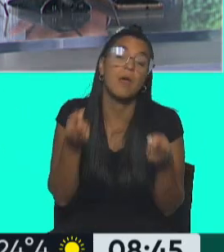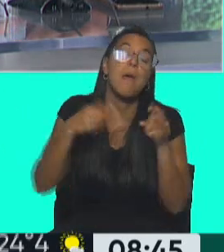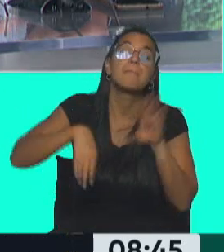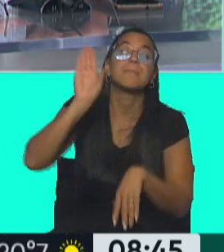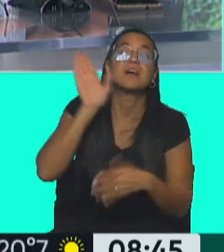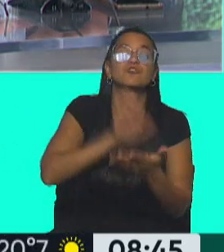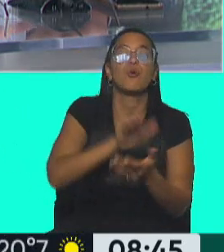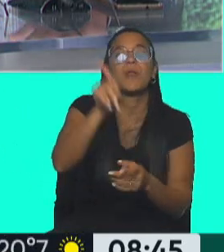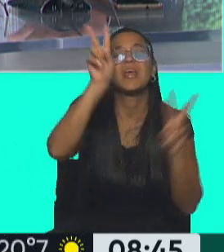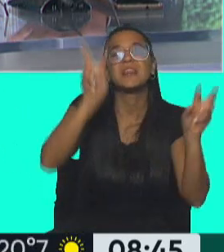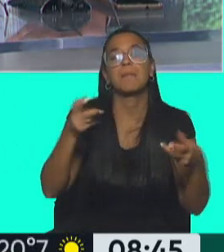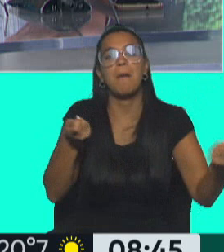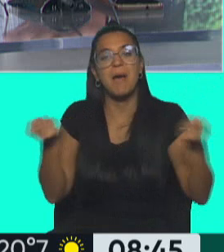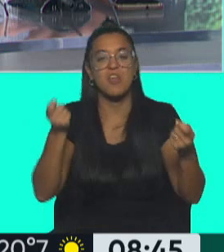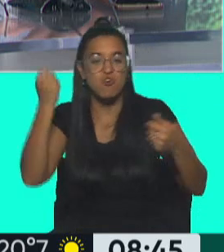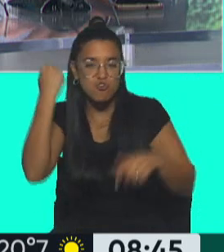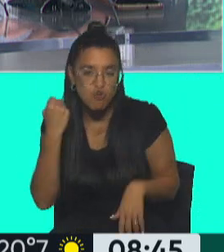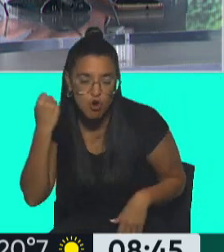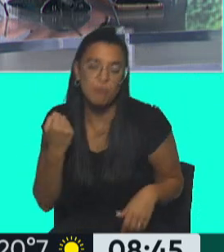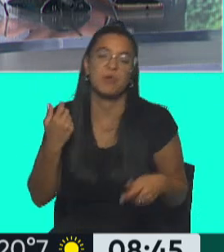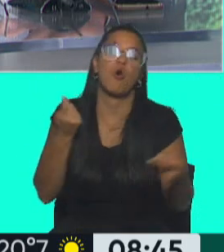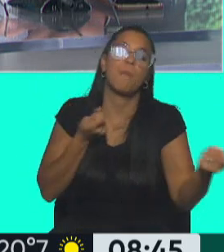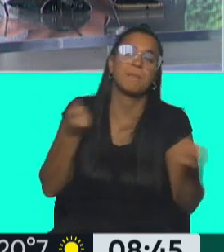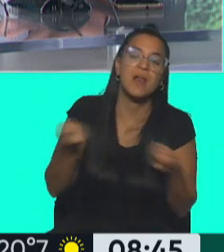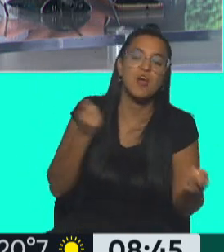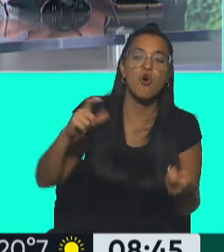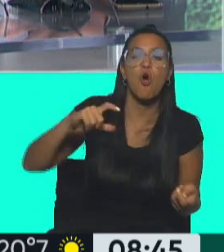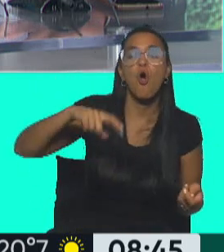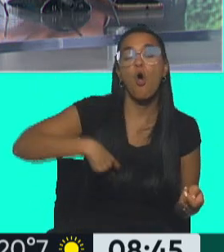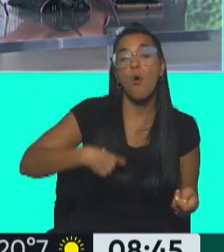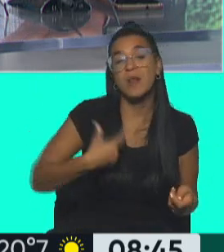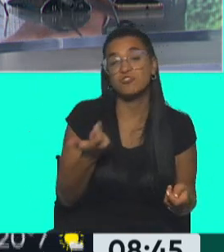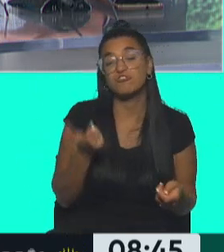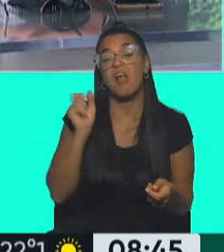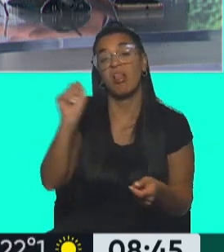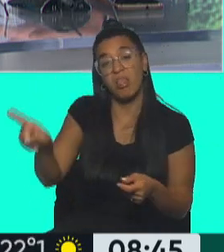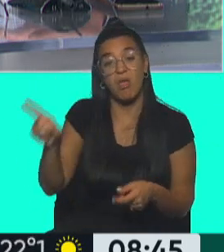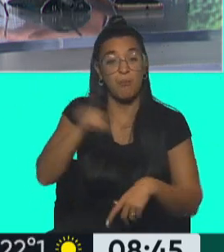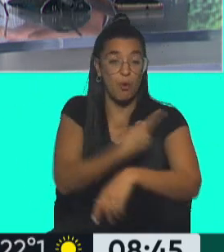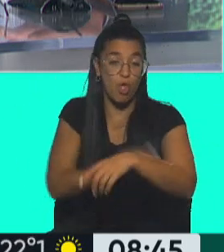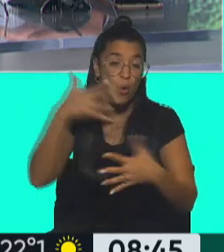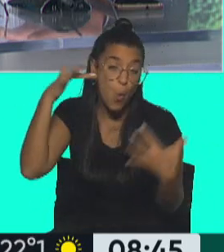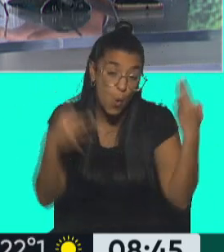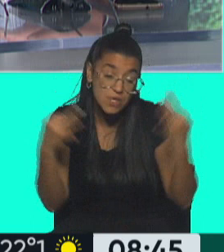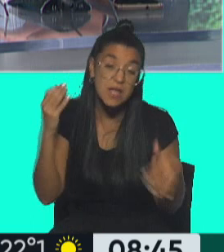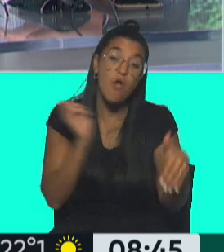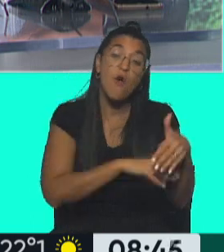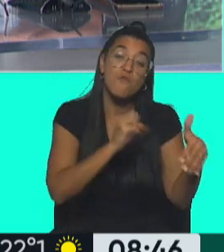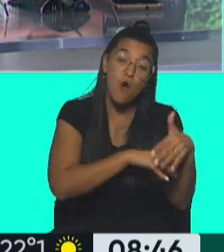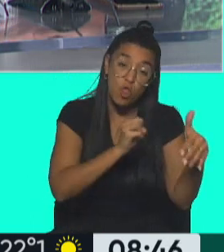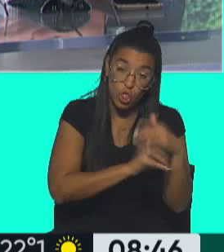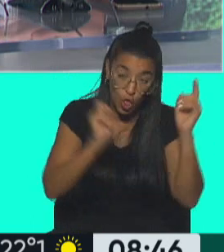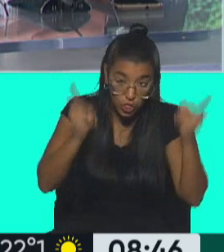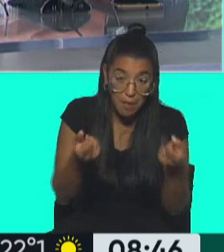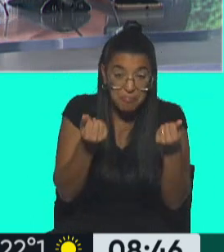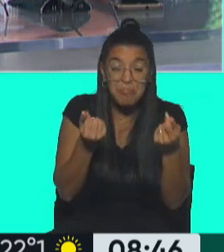ver con los manejos económicos, los manejos de la obra social del Poder Judicial, un fondo anticíclico y